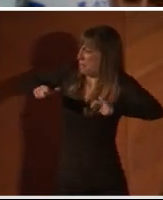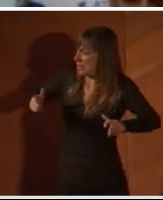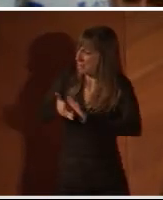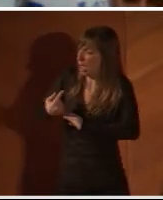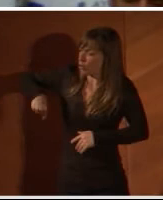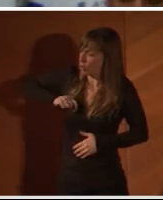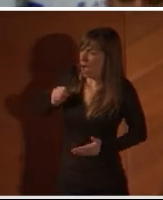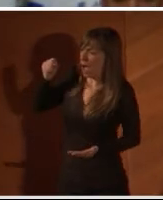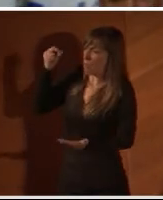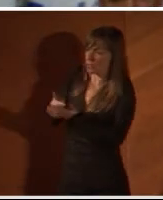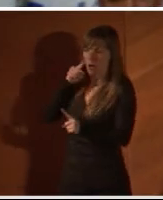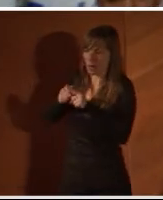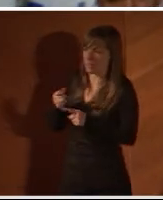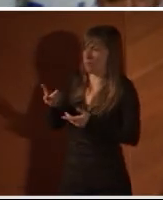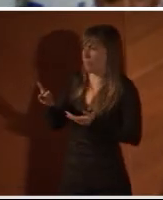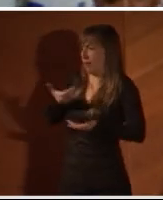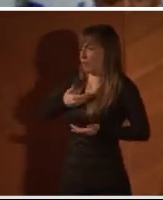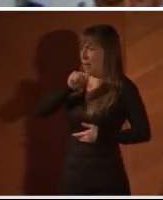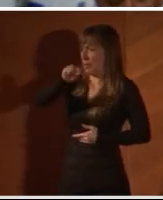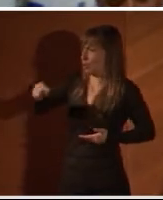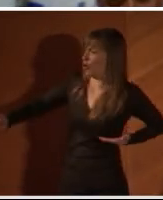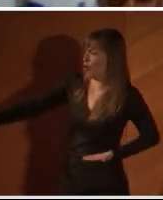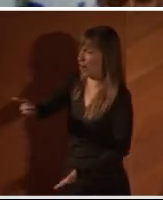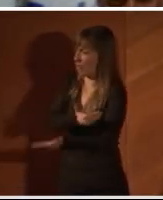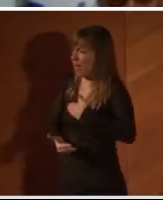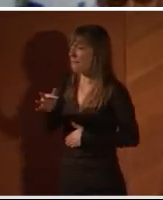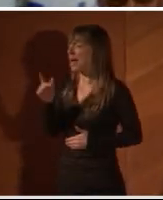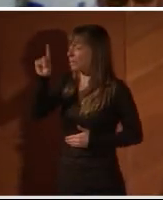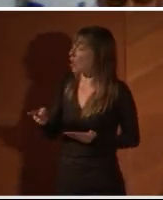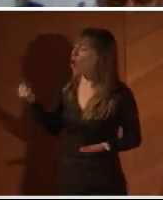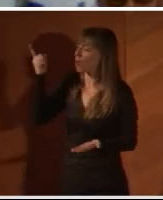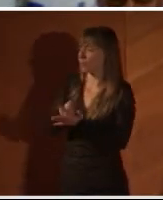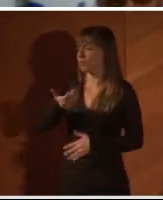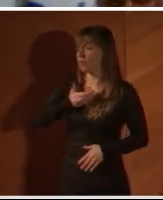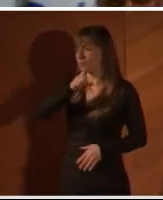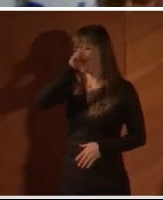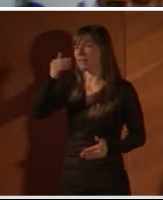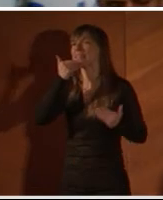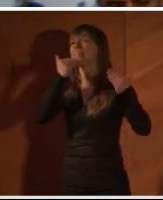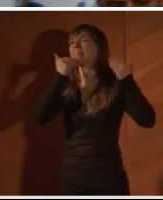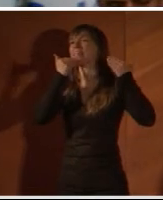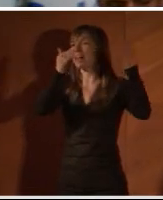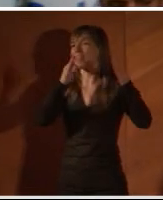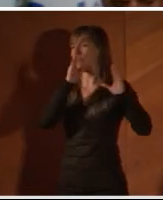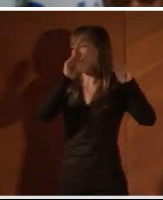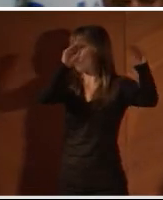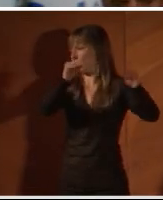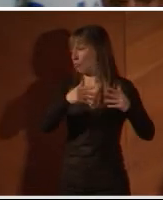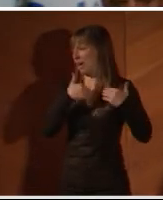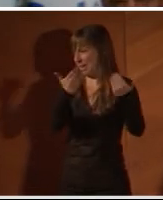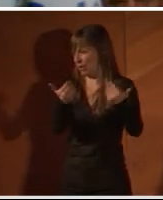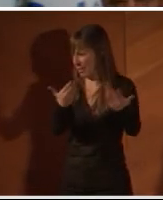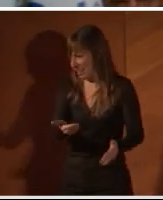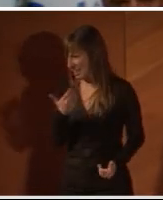una cooperación entre administraciones, y agradecida una vez más al Ayuntamiento de Madrid también por su generosidad.